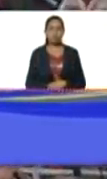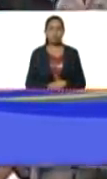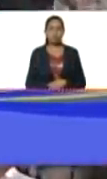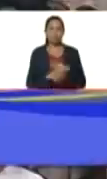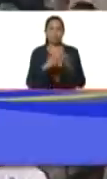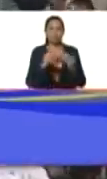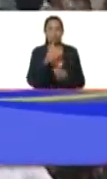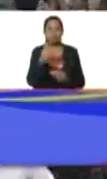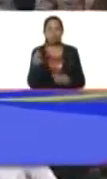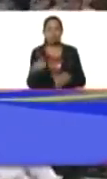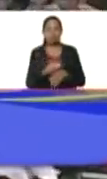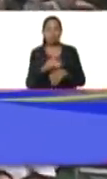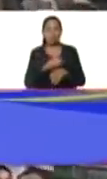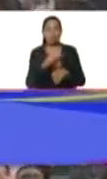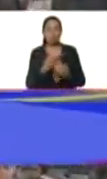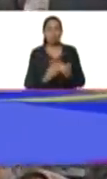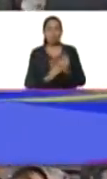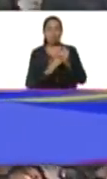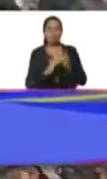Todos gobernando.